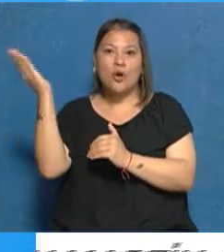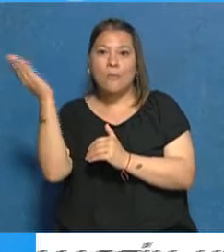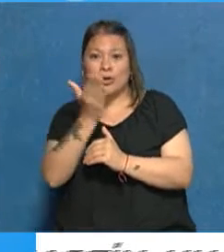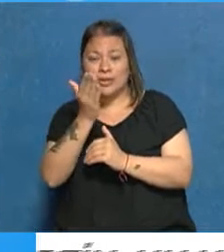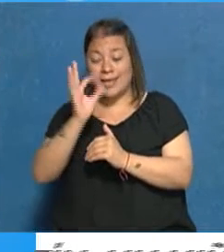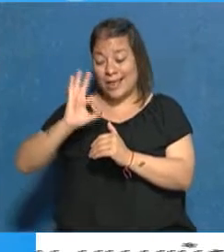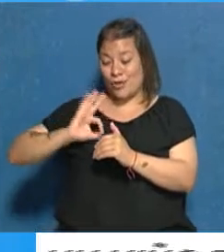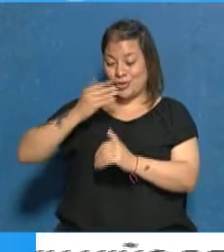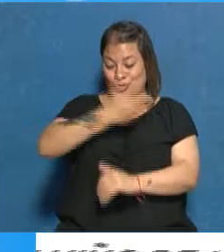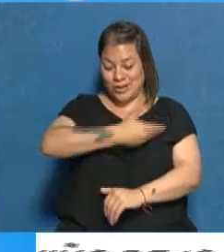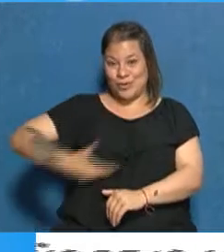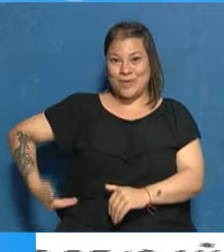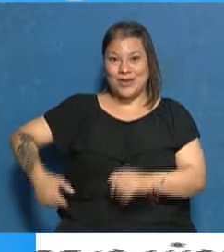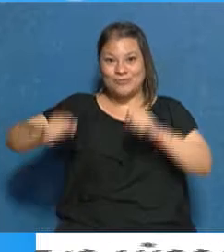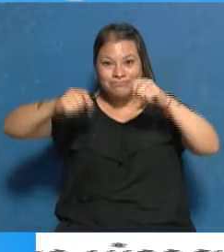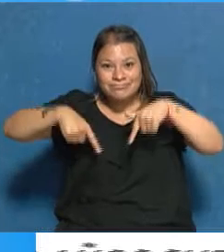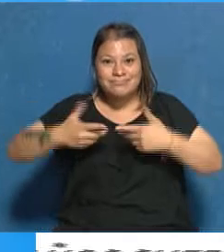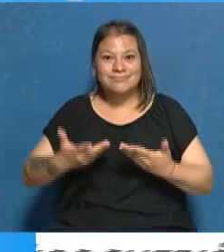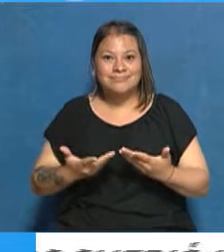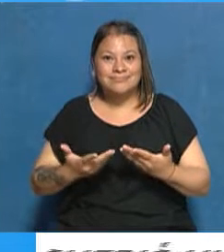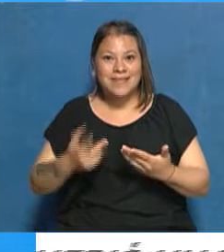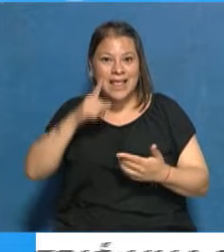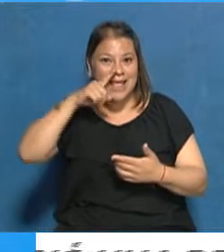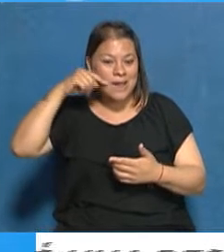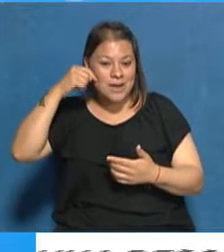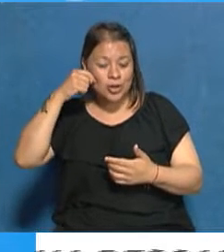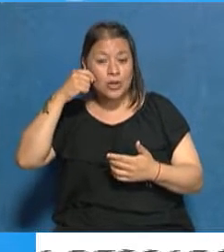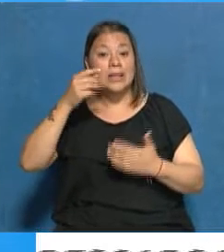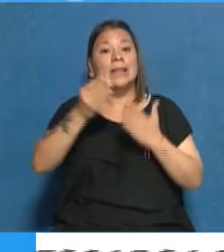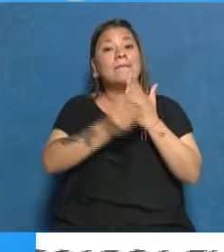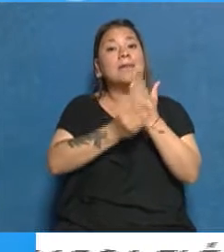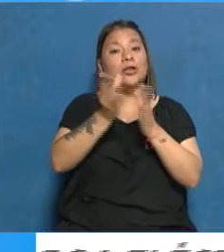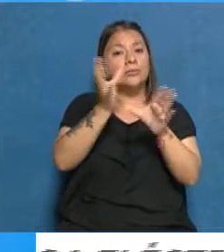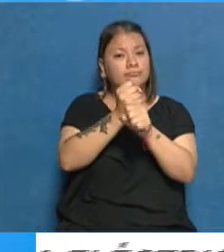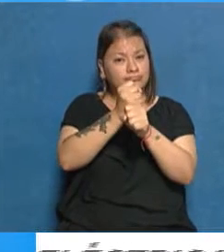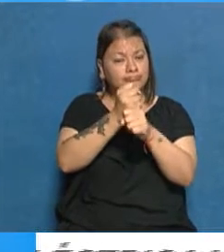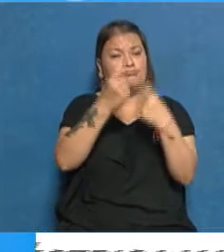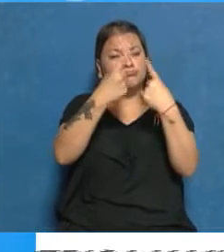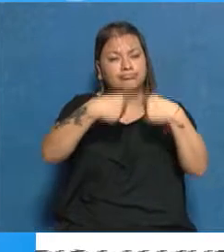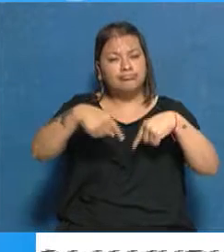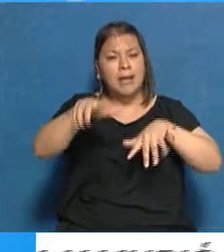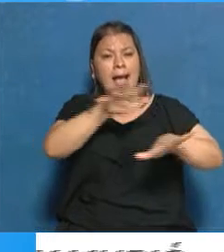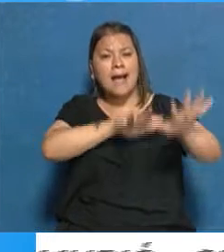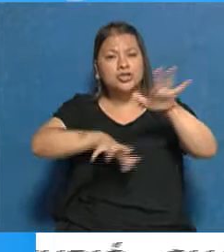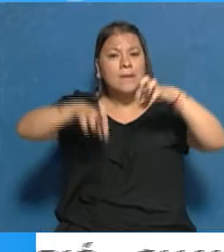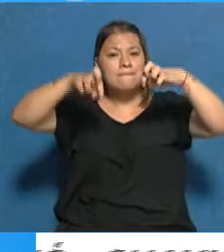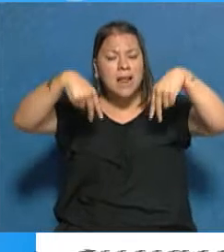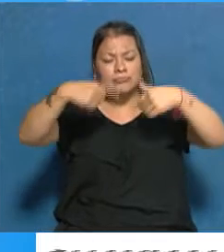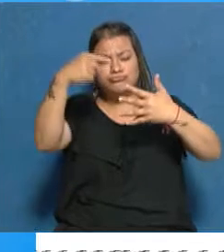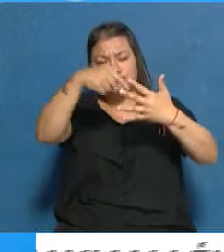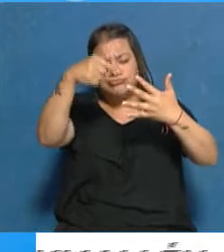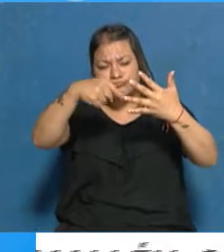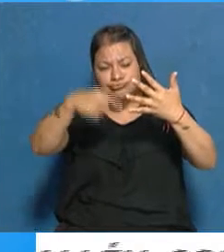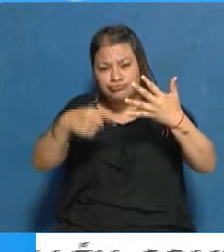los años de nuestro gobierno y hemos encarado desde el Ministerio de Transporte varias acciones para esto que usted plantea, que